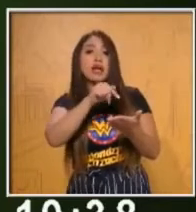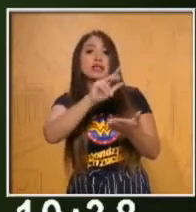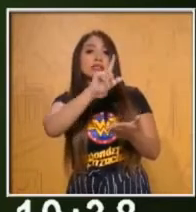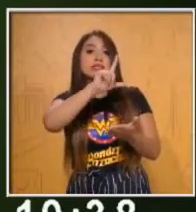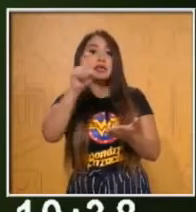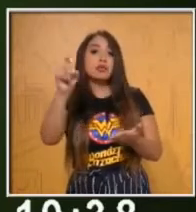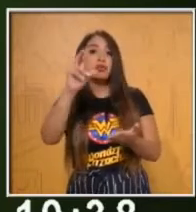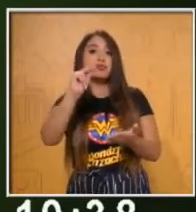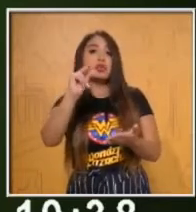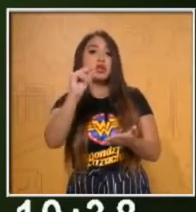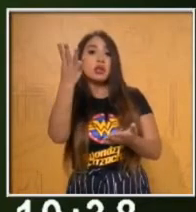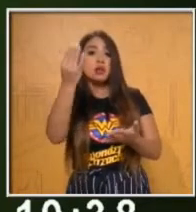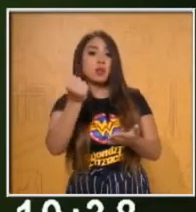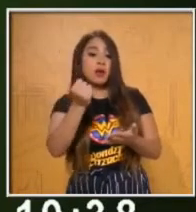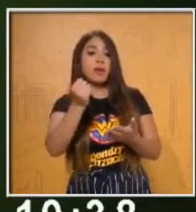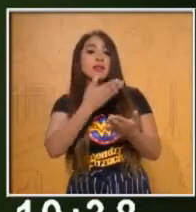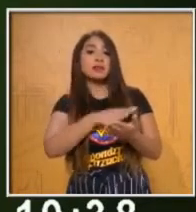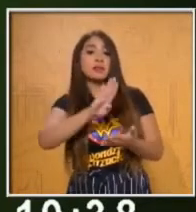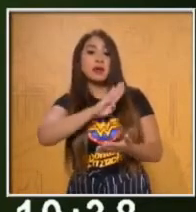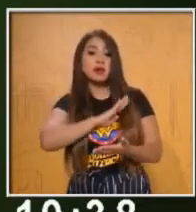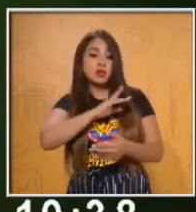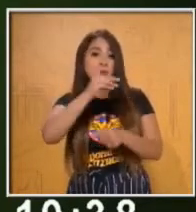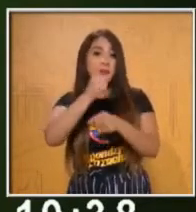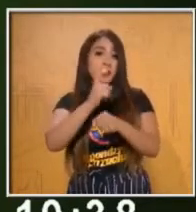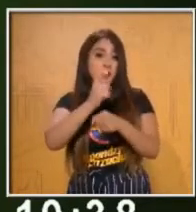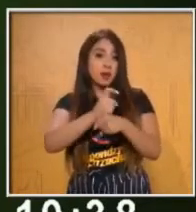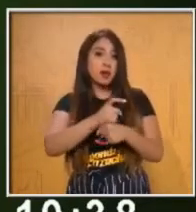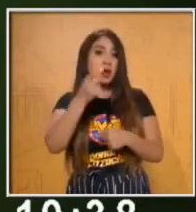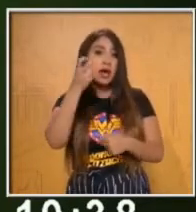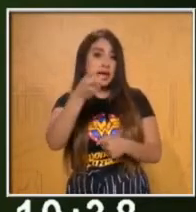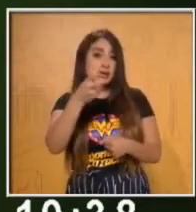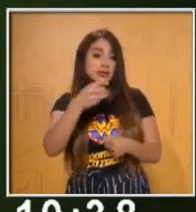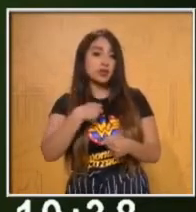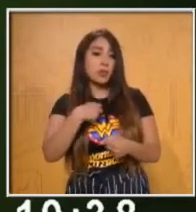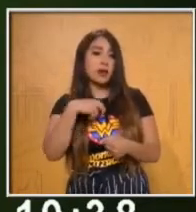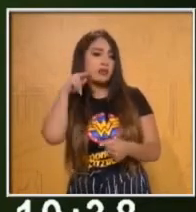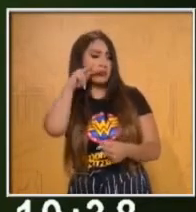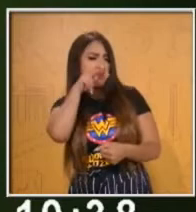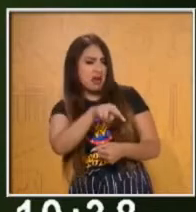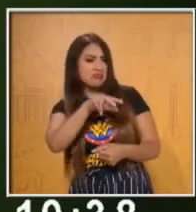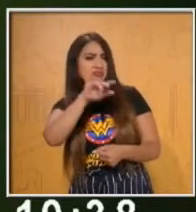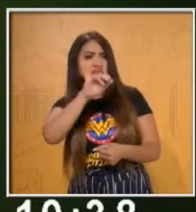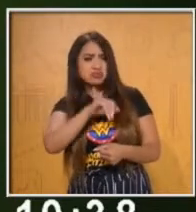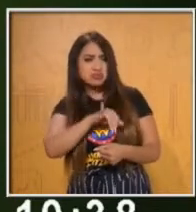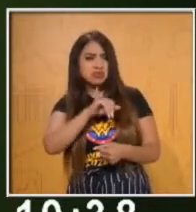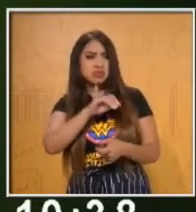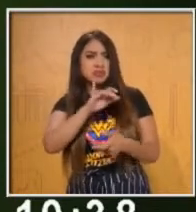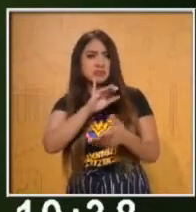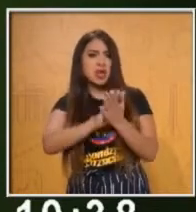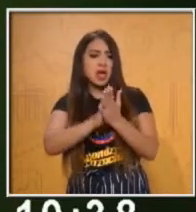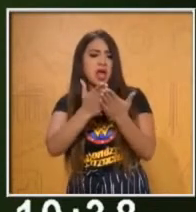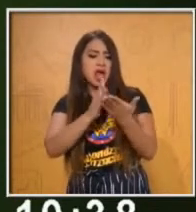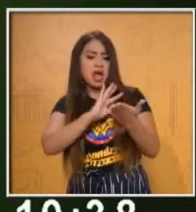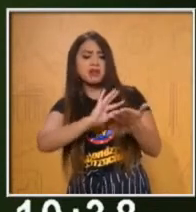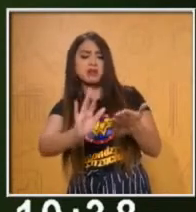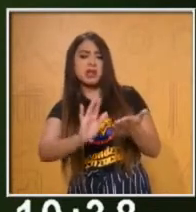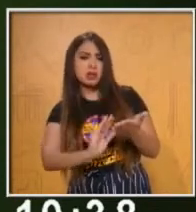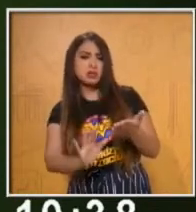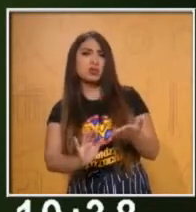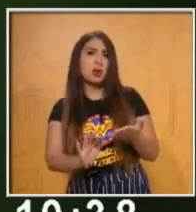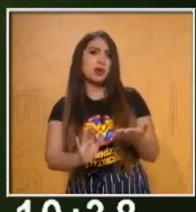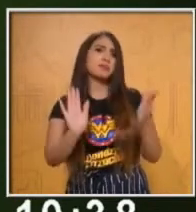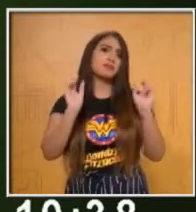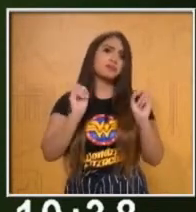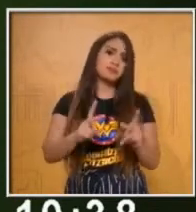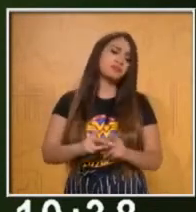lengua materna, primer grado, vas a contestar si tu grabación o tu lectura se escuchó bien. Y luego ya después, si